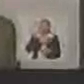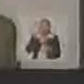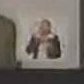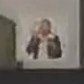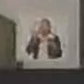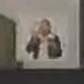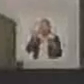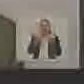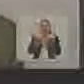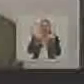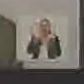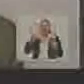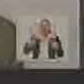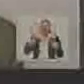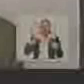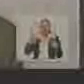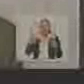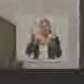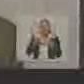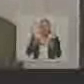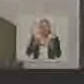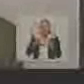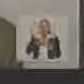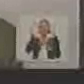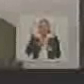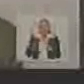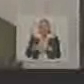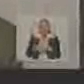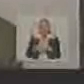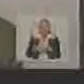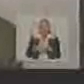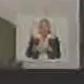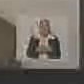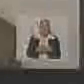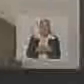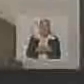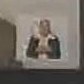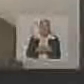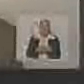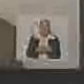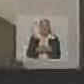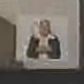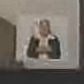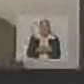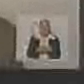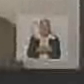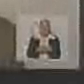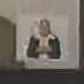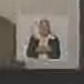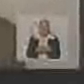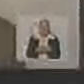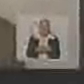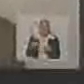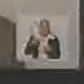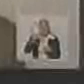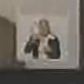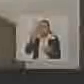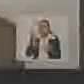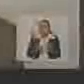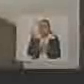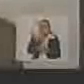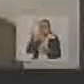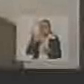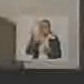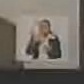cumple con su deber. Este propósito, ayudado con medidas técnicas de